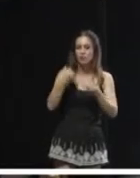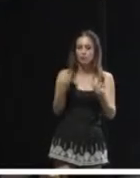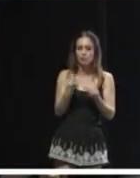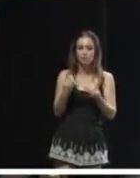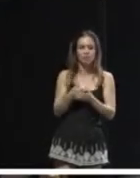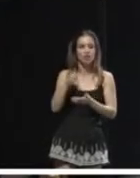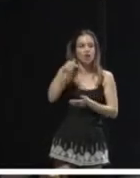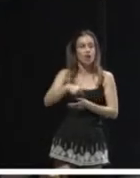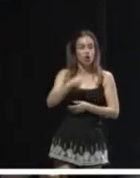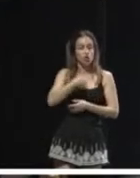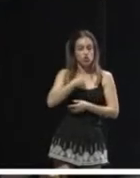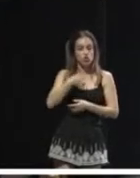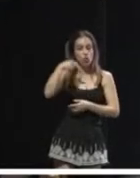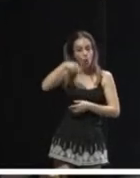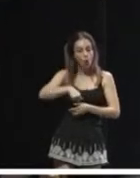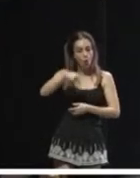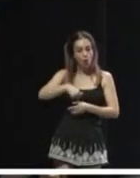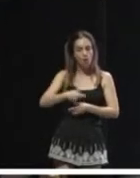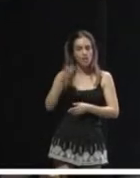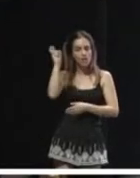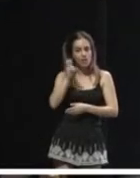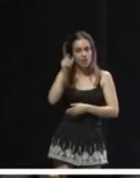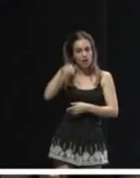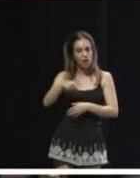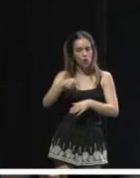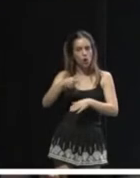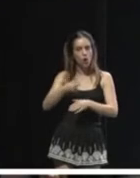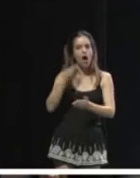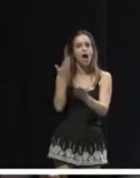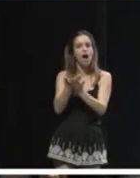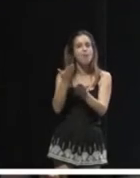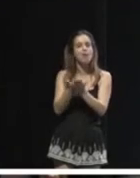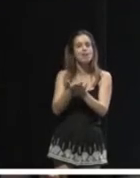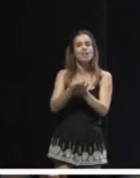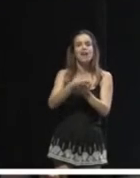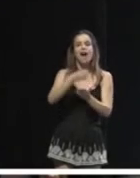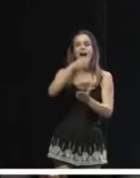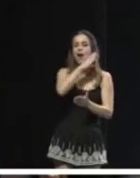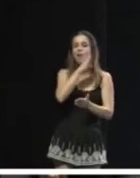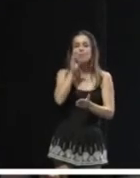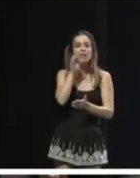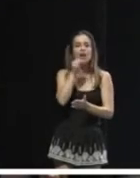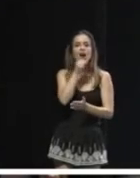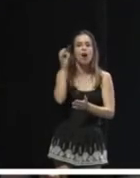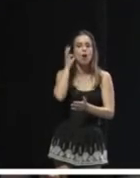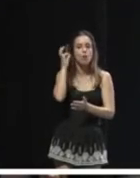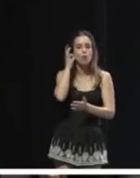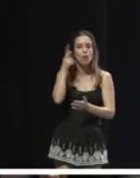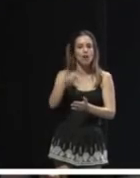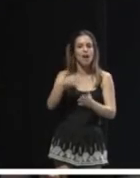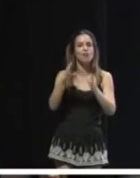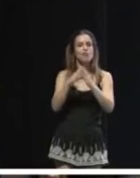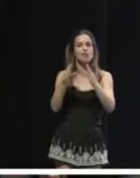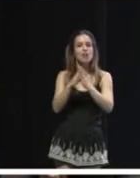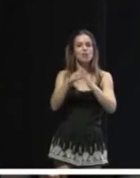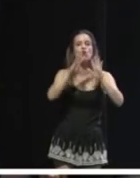apelar a las madres y abuelas andaluzas, pero también al feminismo del 99%. Vengo